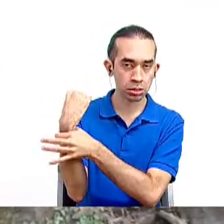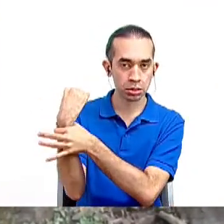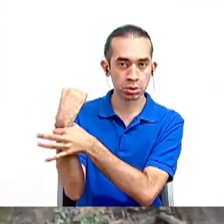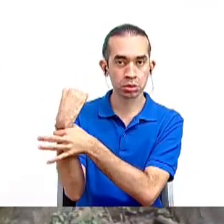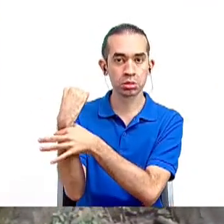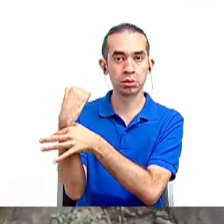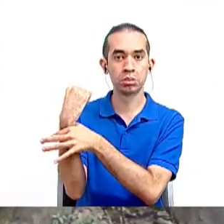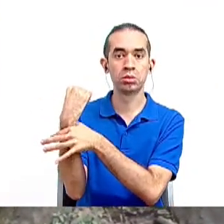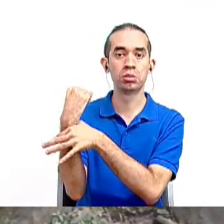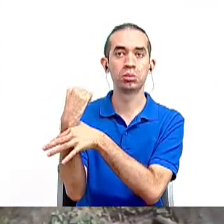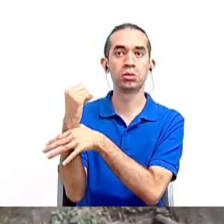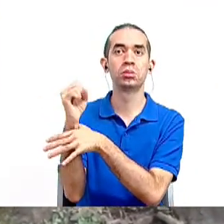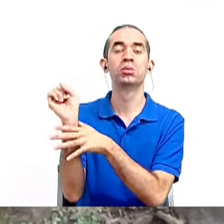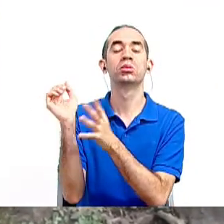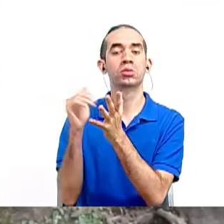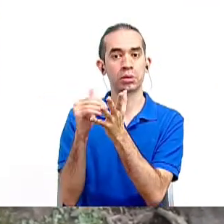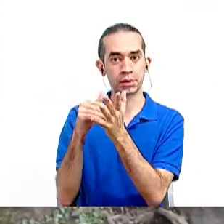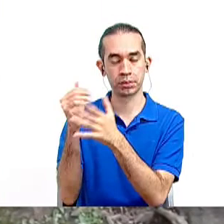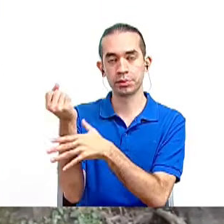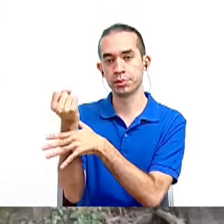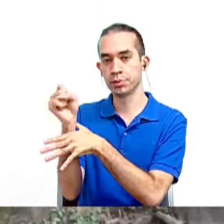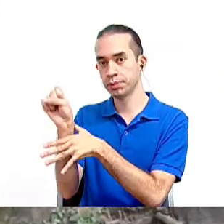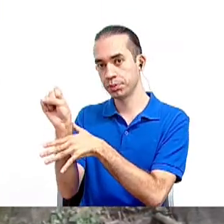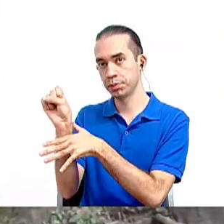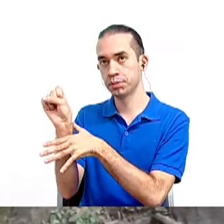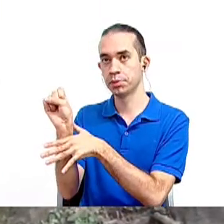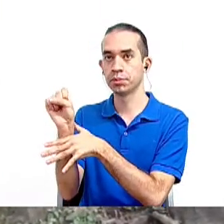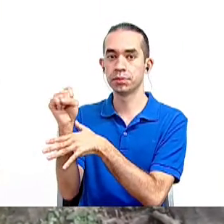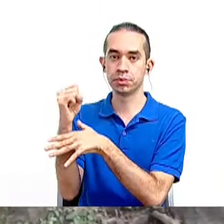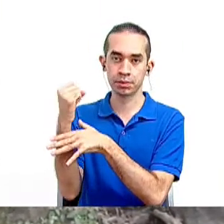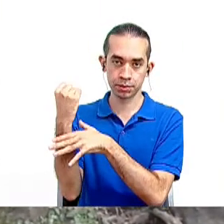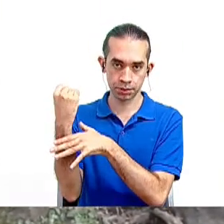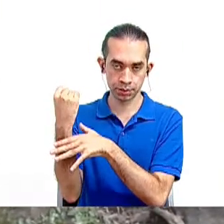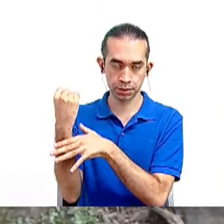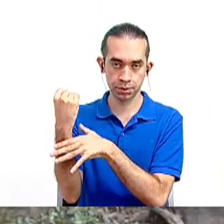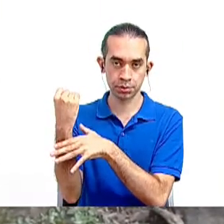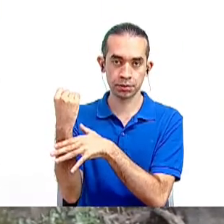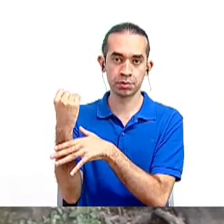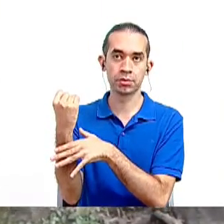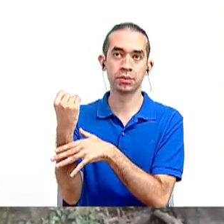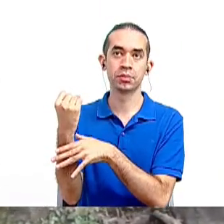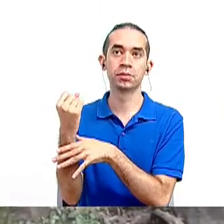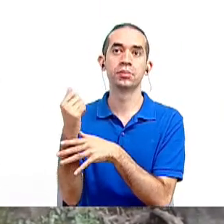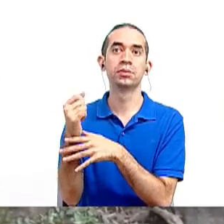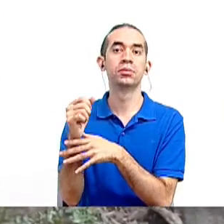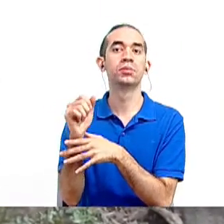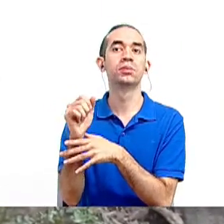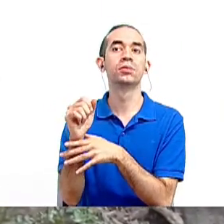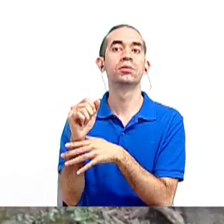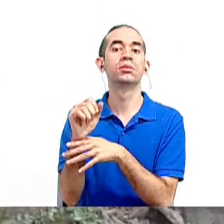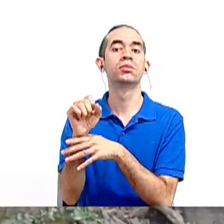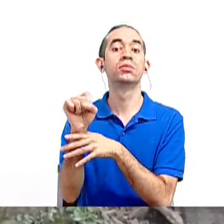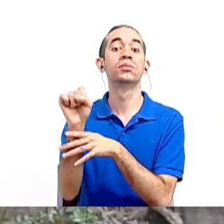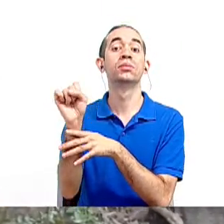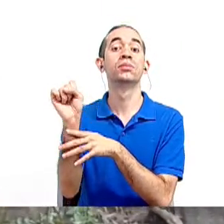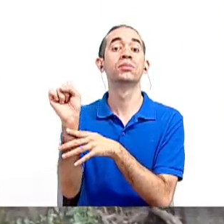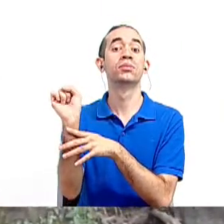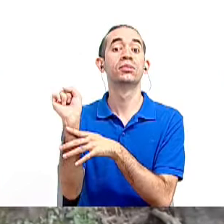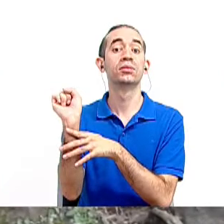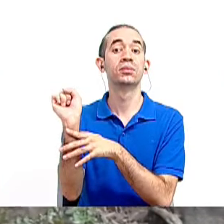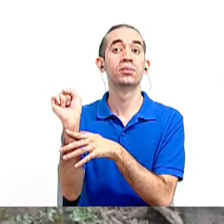otro. Otra vez para un lado. Para el otro. Y ahora despacito para